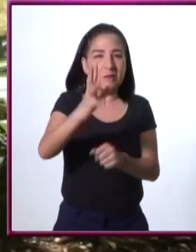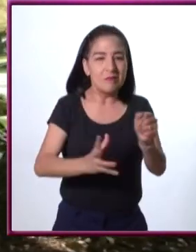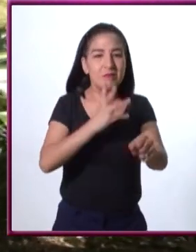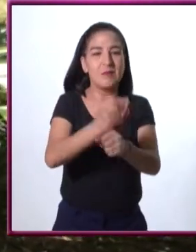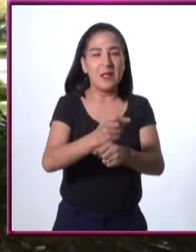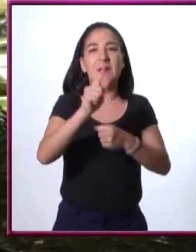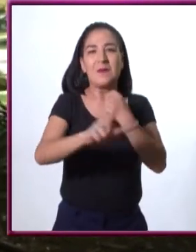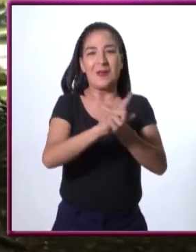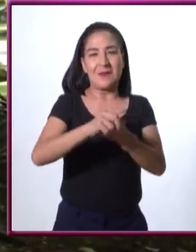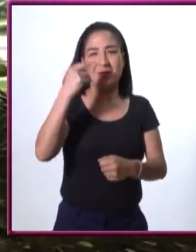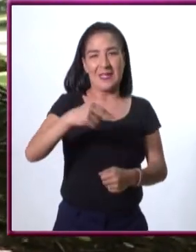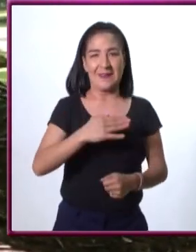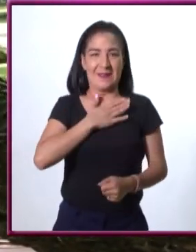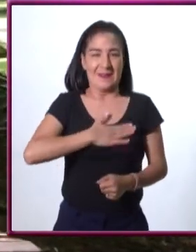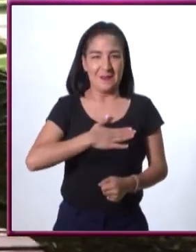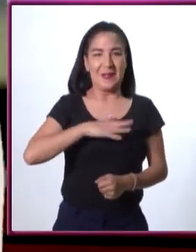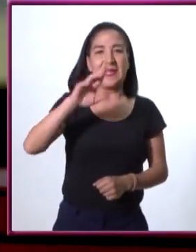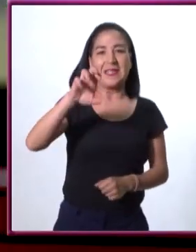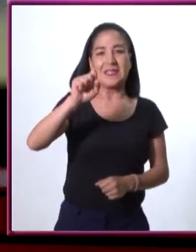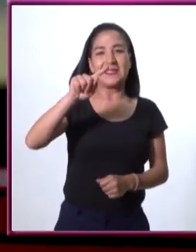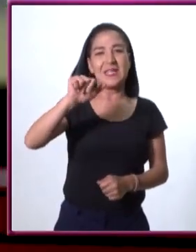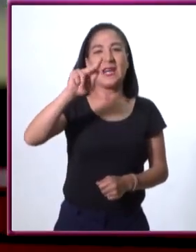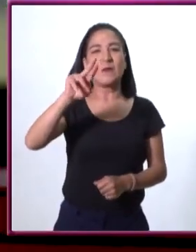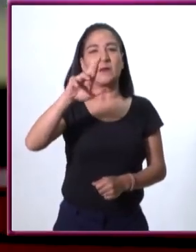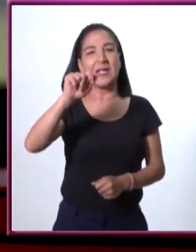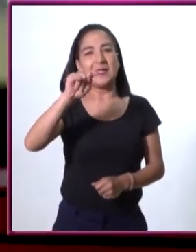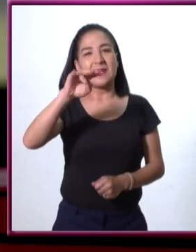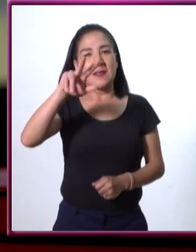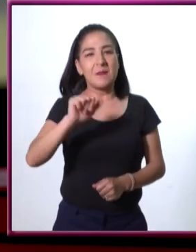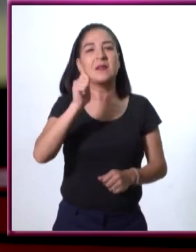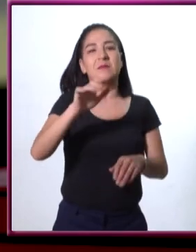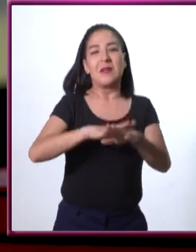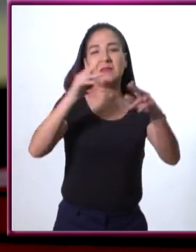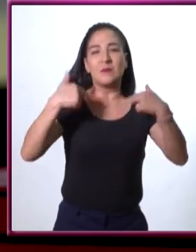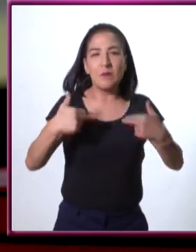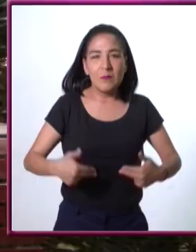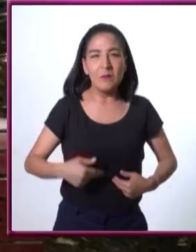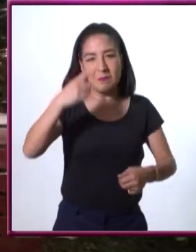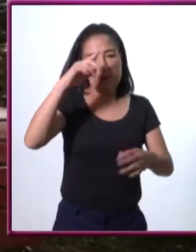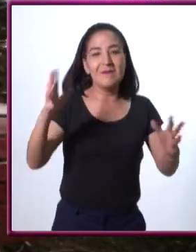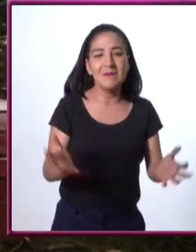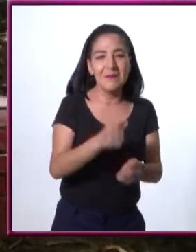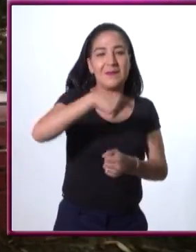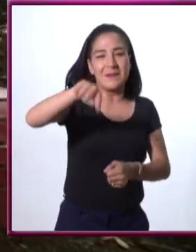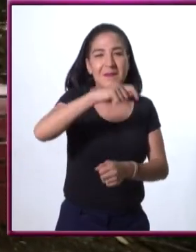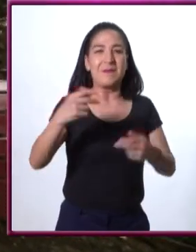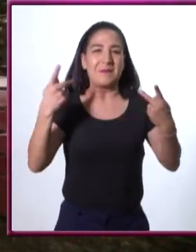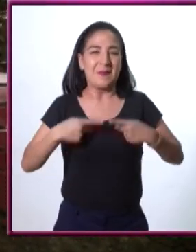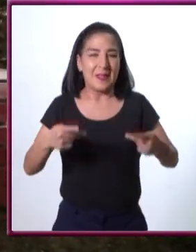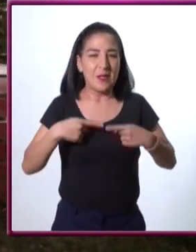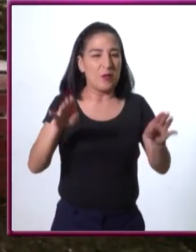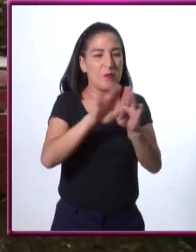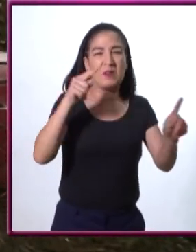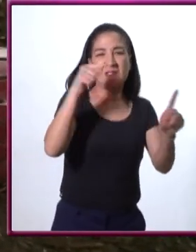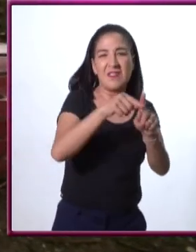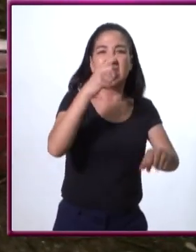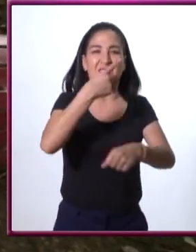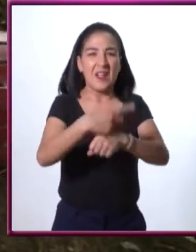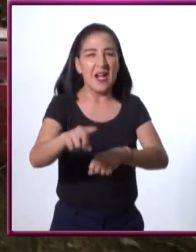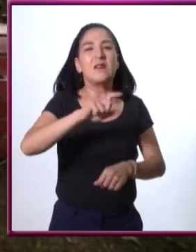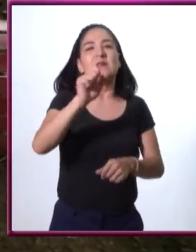es la llamada justicia restaurativa, un enfoque más humano que busca sanar a las víctimas, a los infractores y restablecer